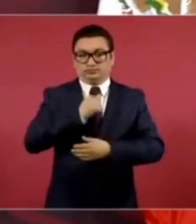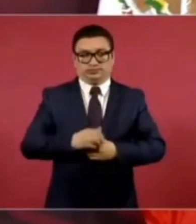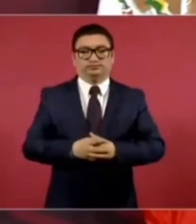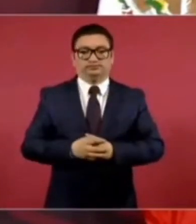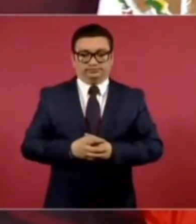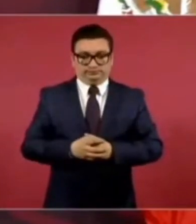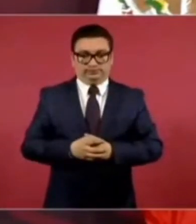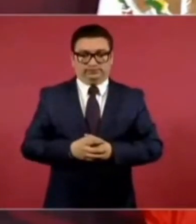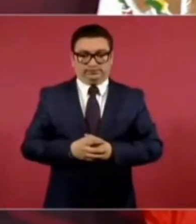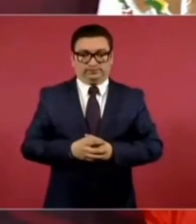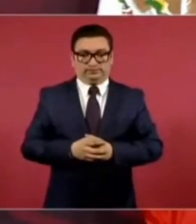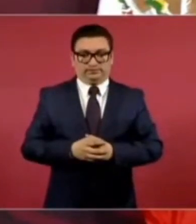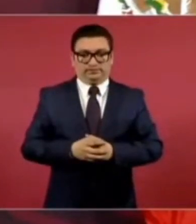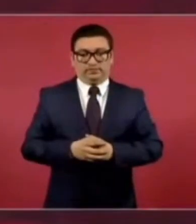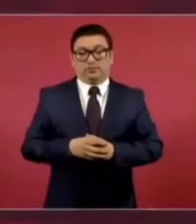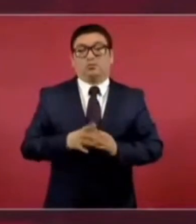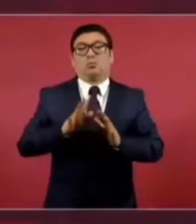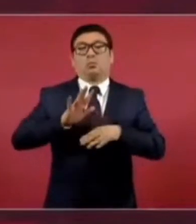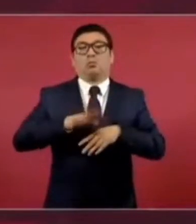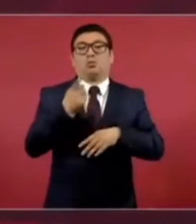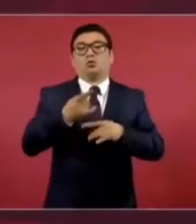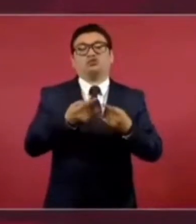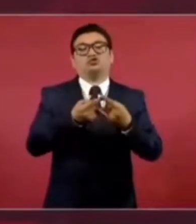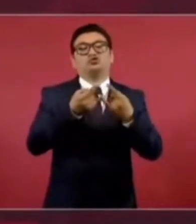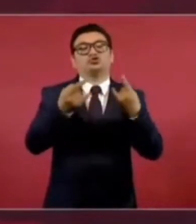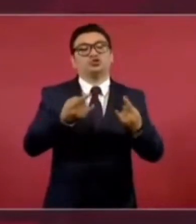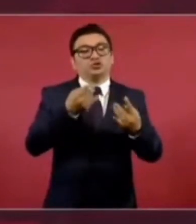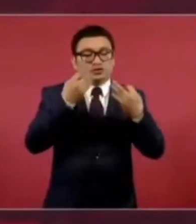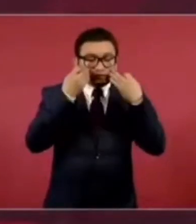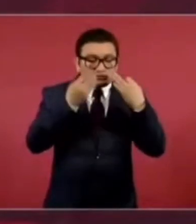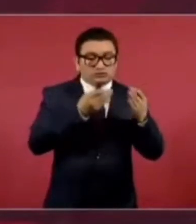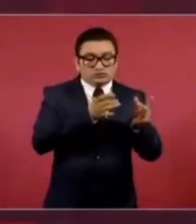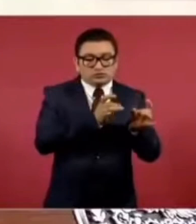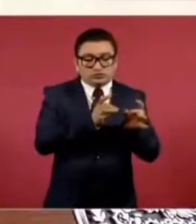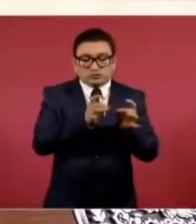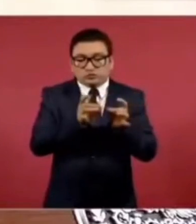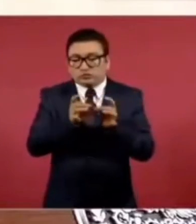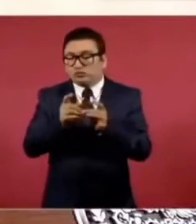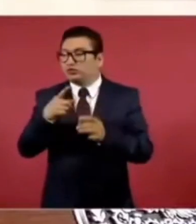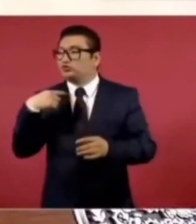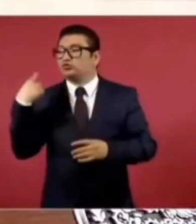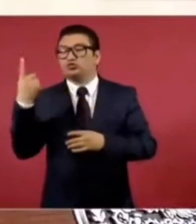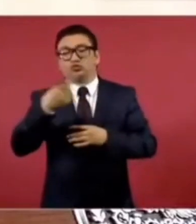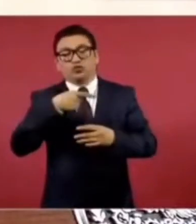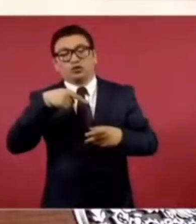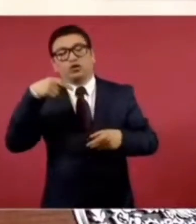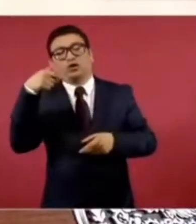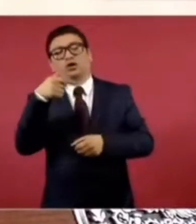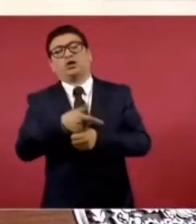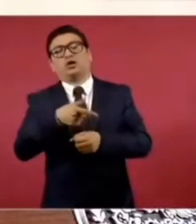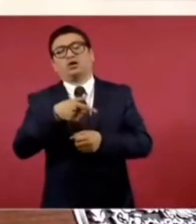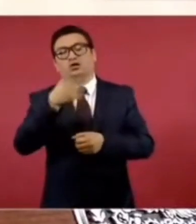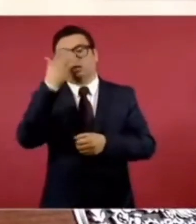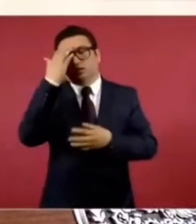Y ahí viene el juicio de la historia. Y no van a estar todos de acuerdo, nunca.